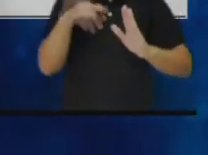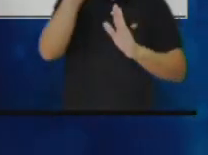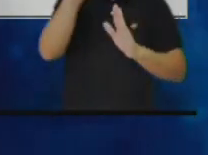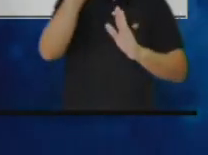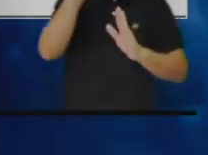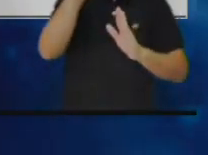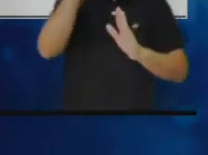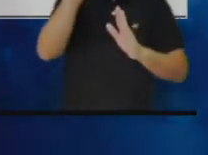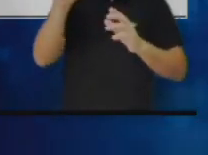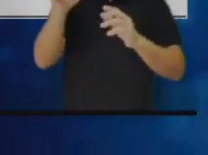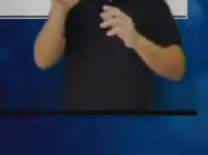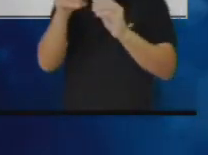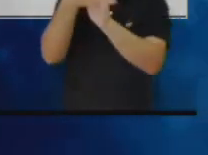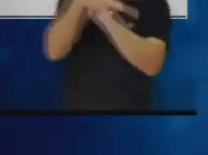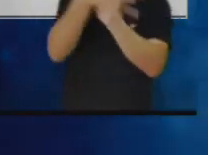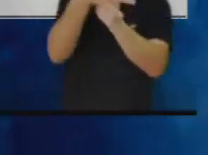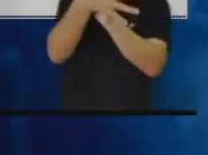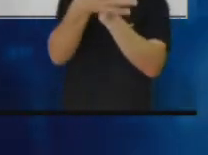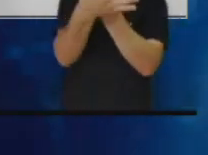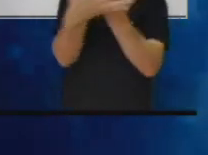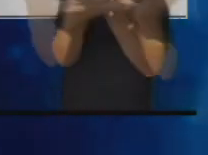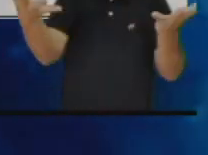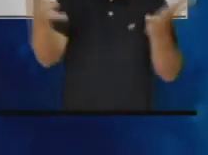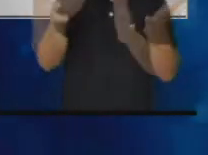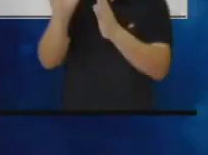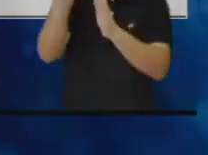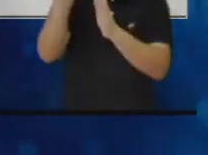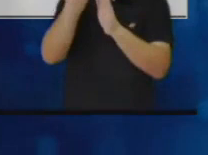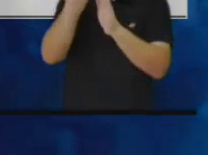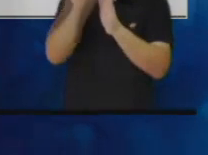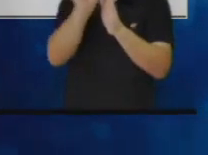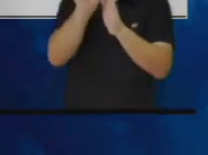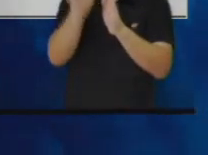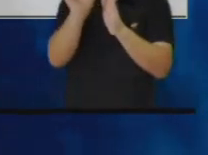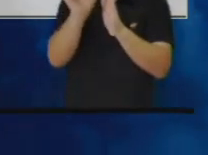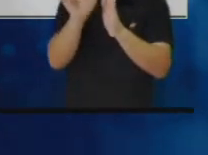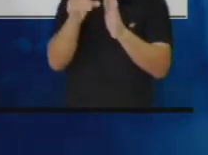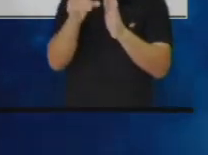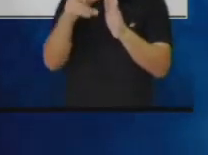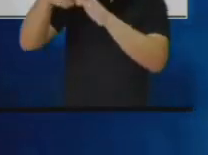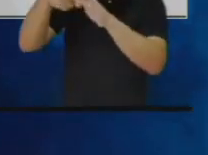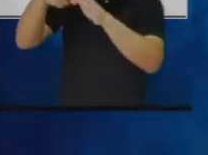información. Y por tanto,